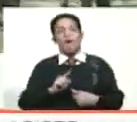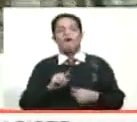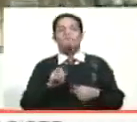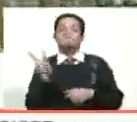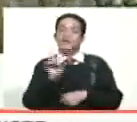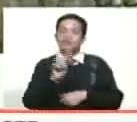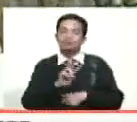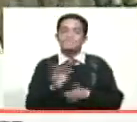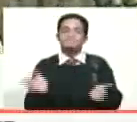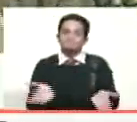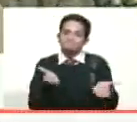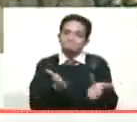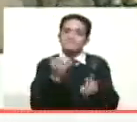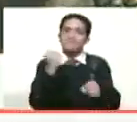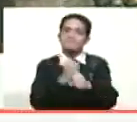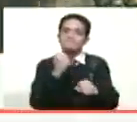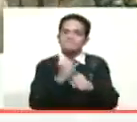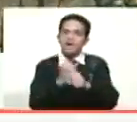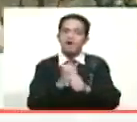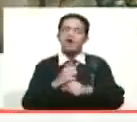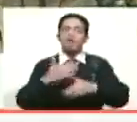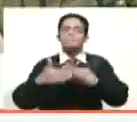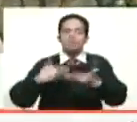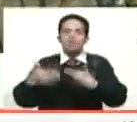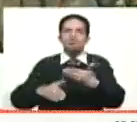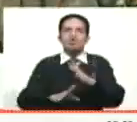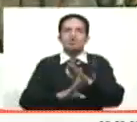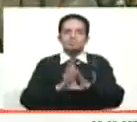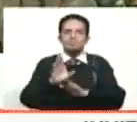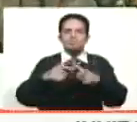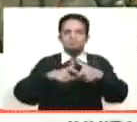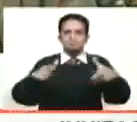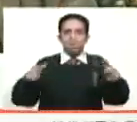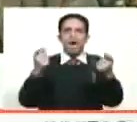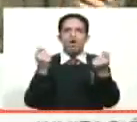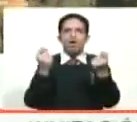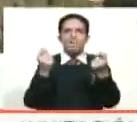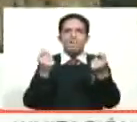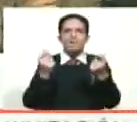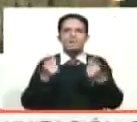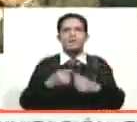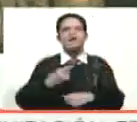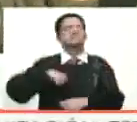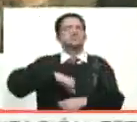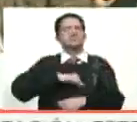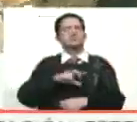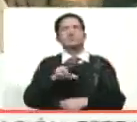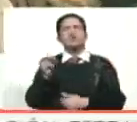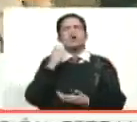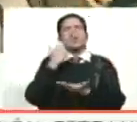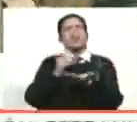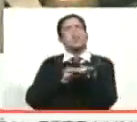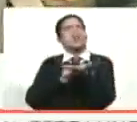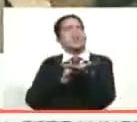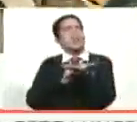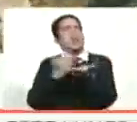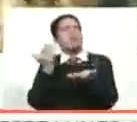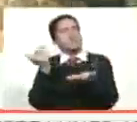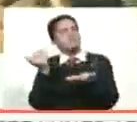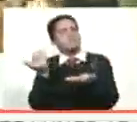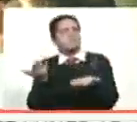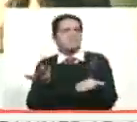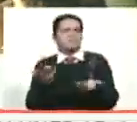a la producción, al crecimiento de nuestra economía. No somos mendigos de nadie.